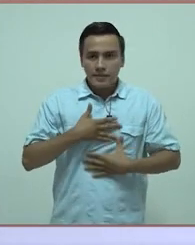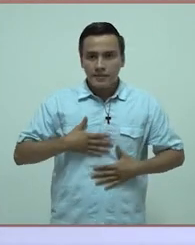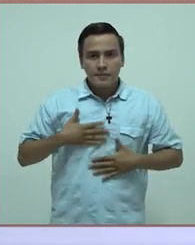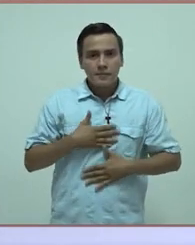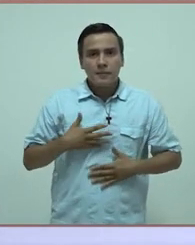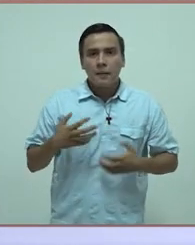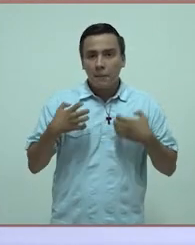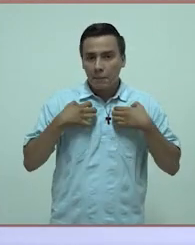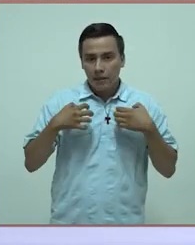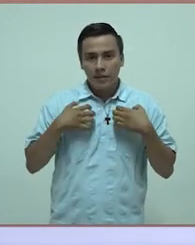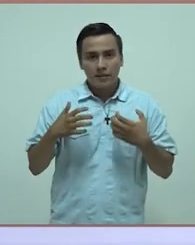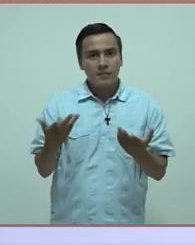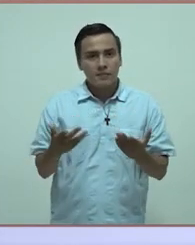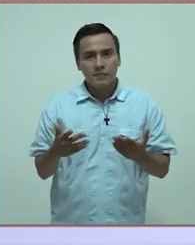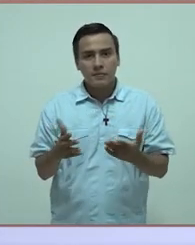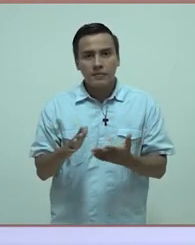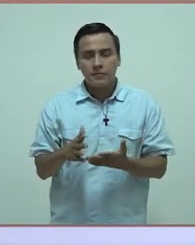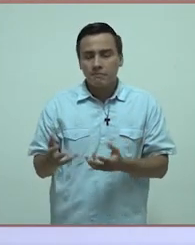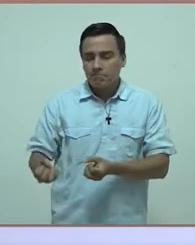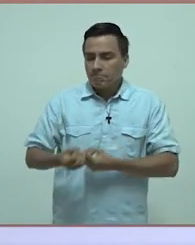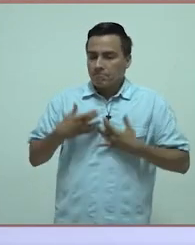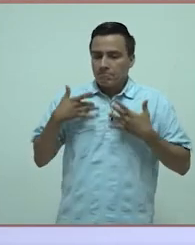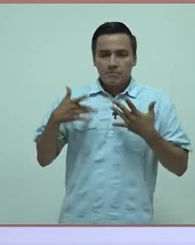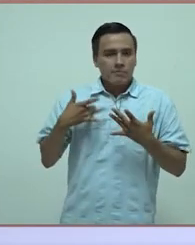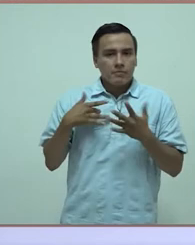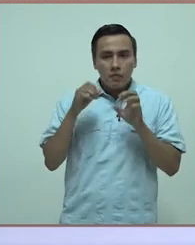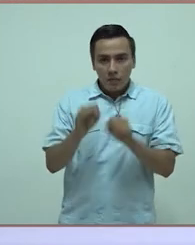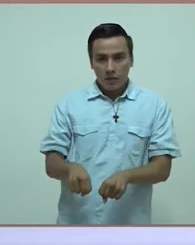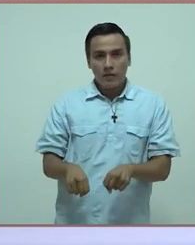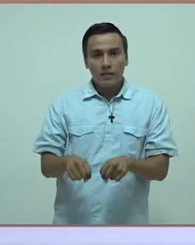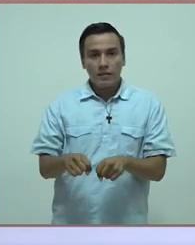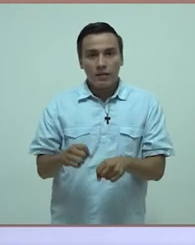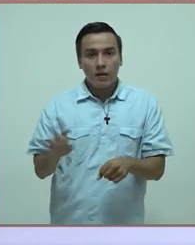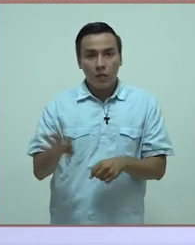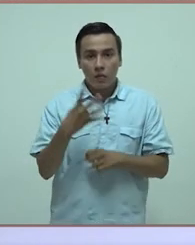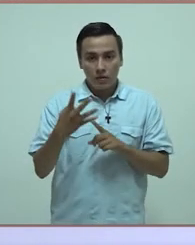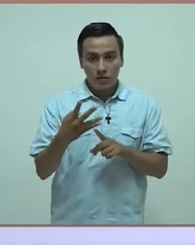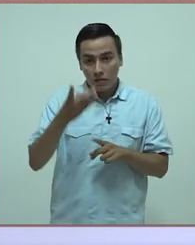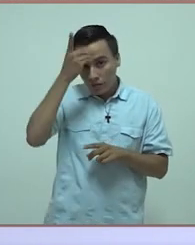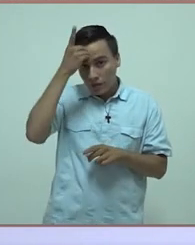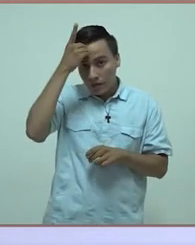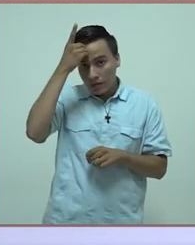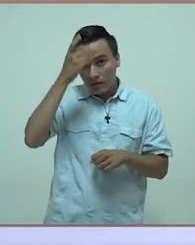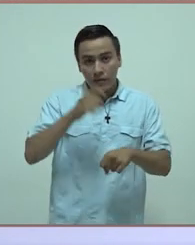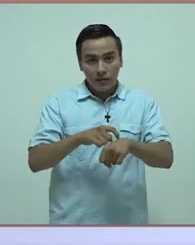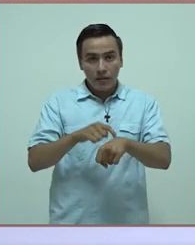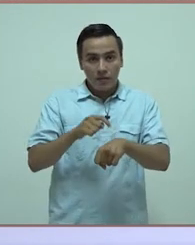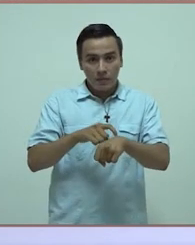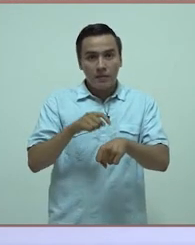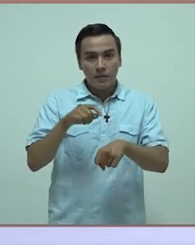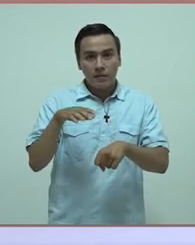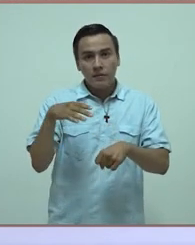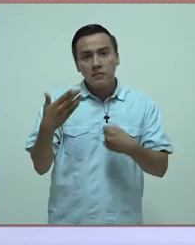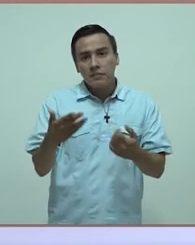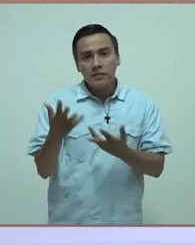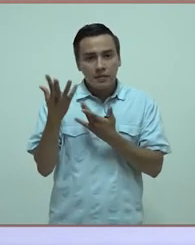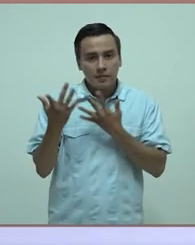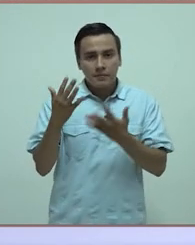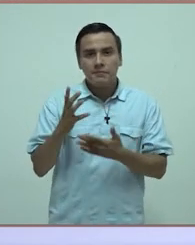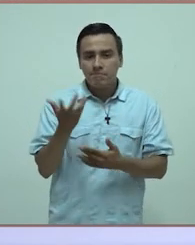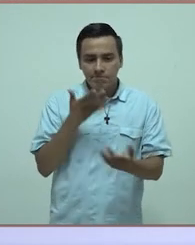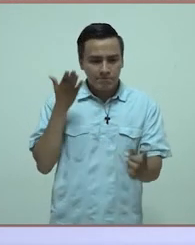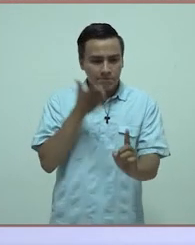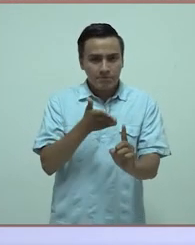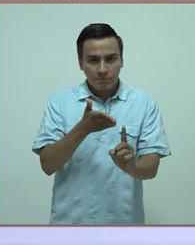una espera de vida, una espera que contagia, para poder llegar así a un cuarto domingo del Adviento, para